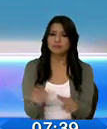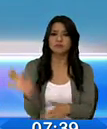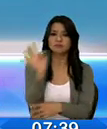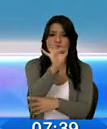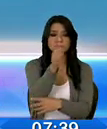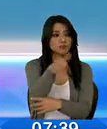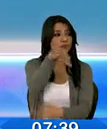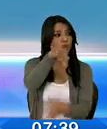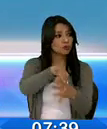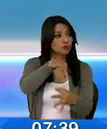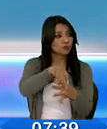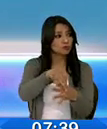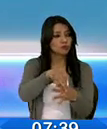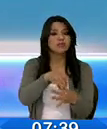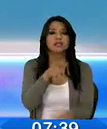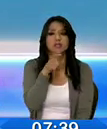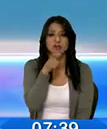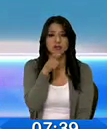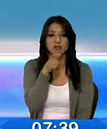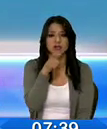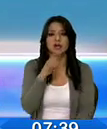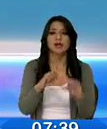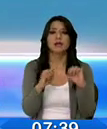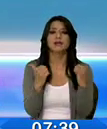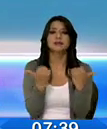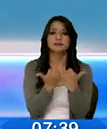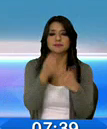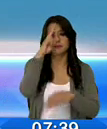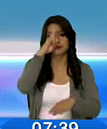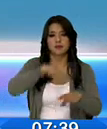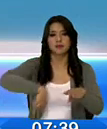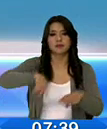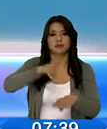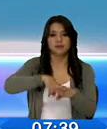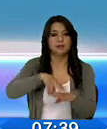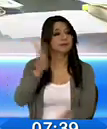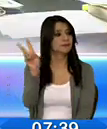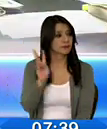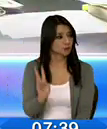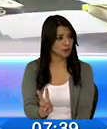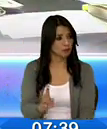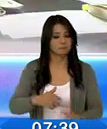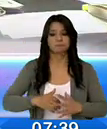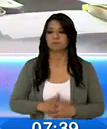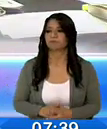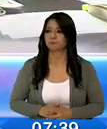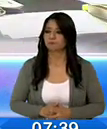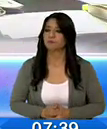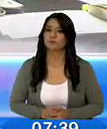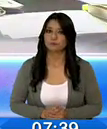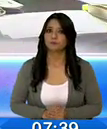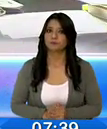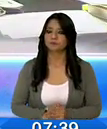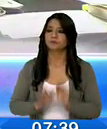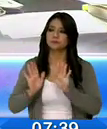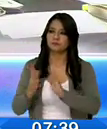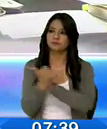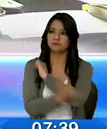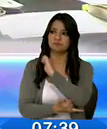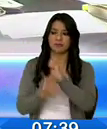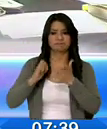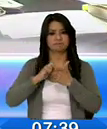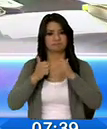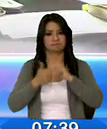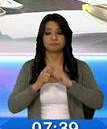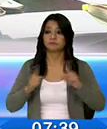por el voto popular, es la Asamblea Nacional de Venezuela. Bueno, y frente a la diáspora que hay en su país,